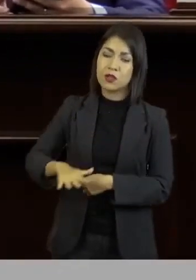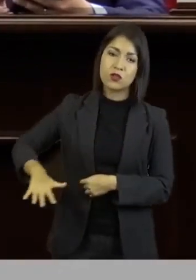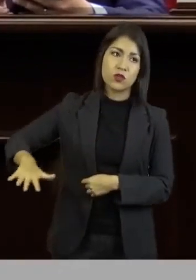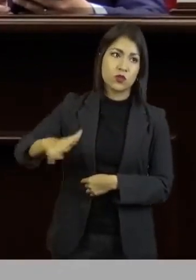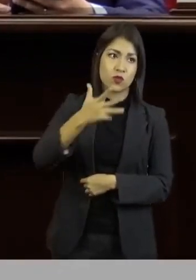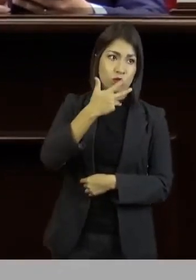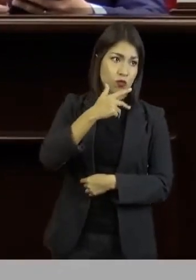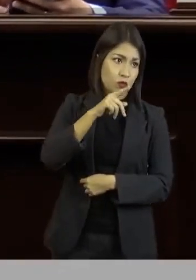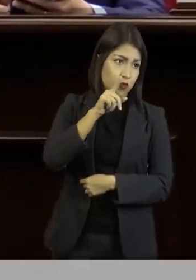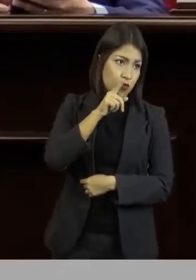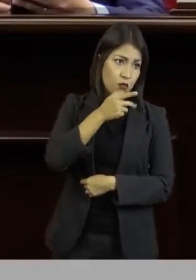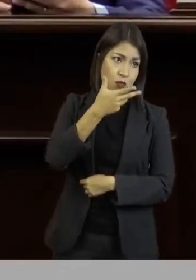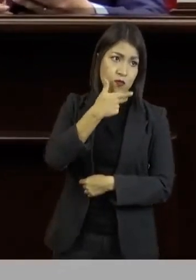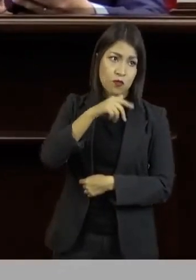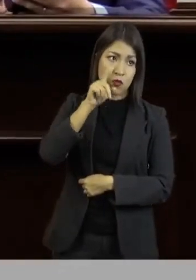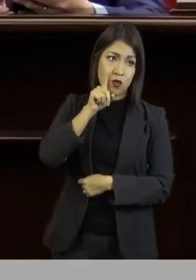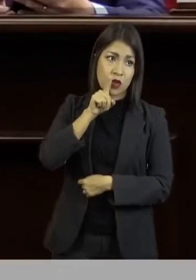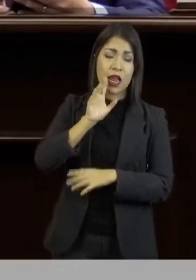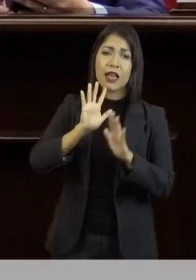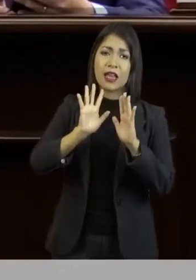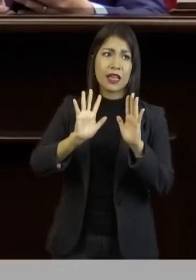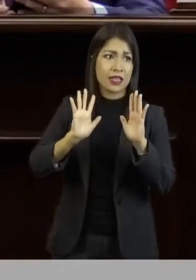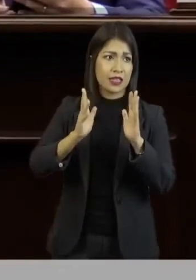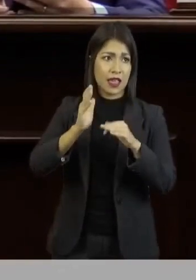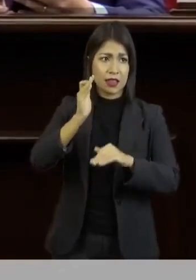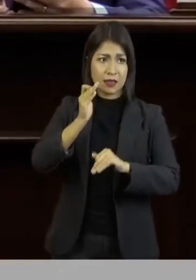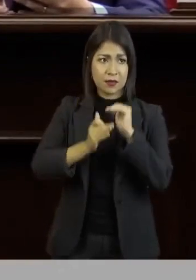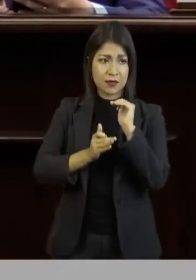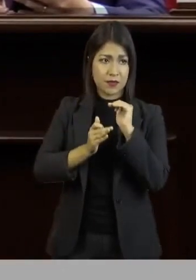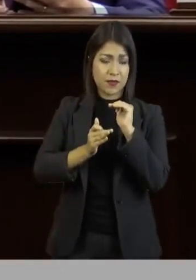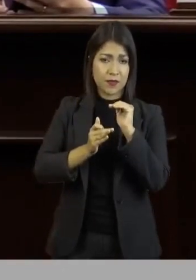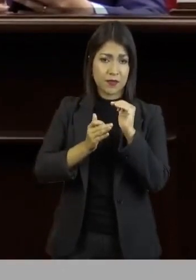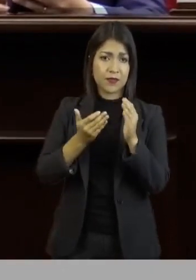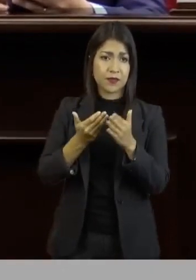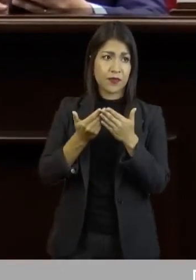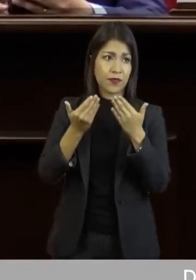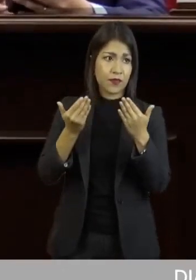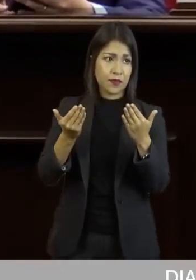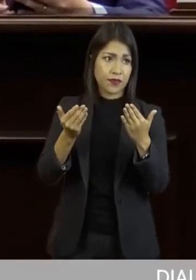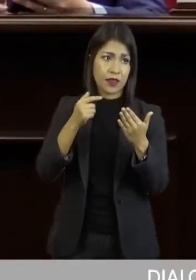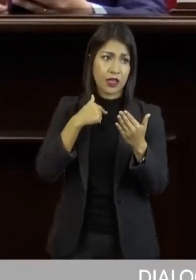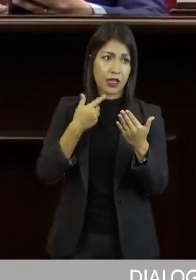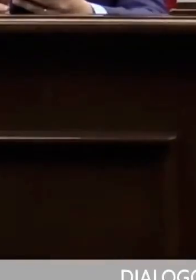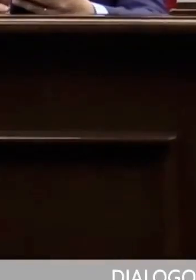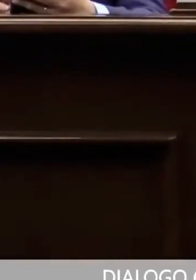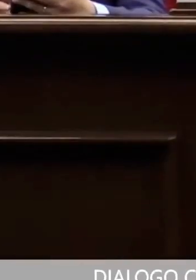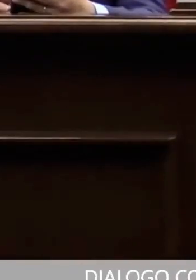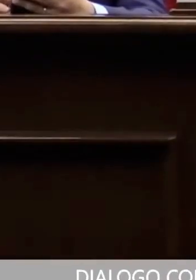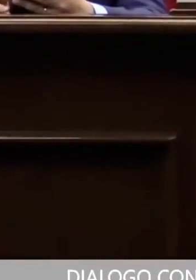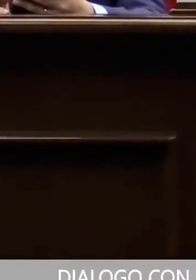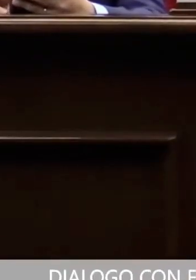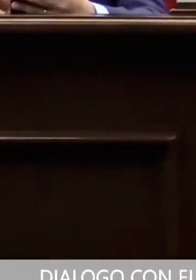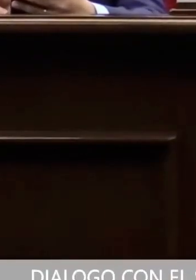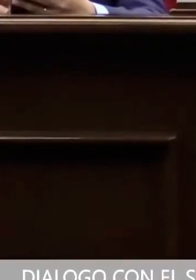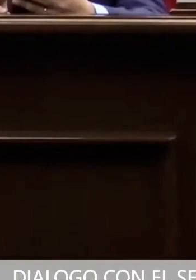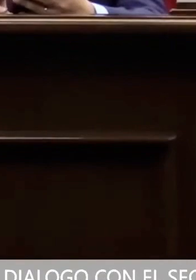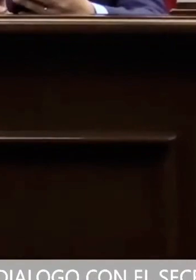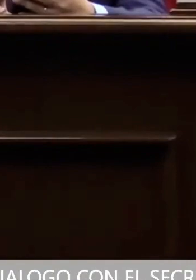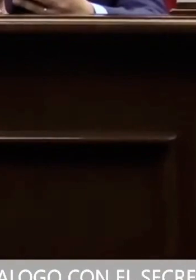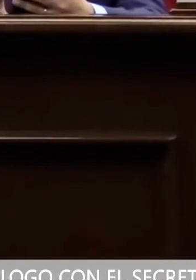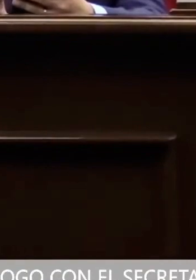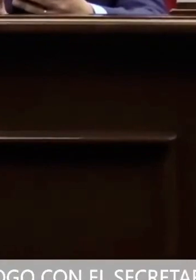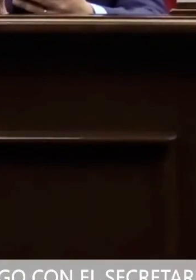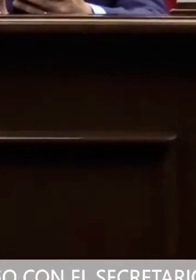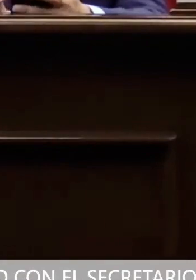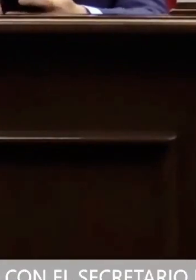Ya es hora de que termine esa estéril lucha política y de que